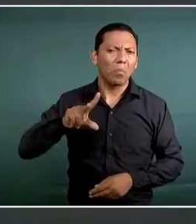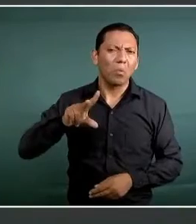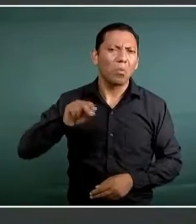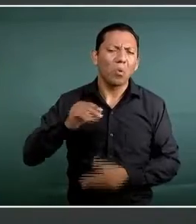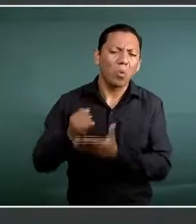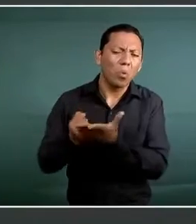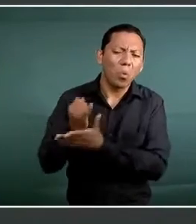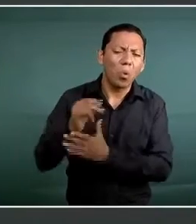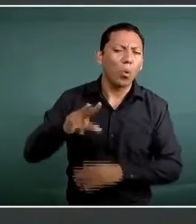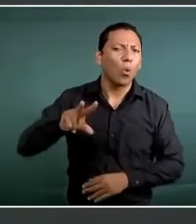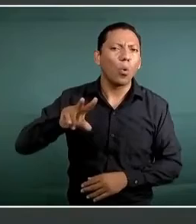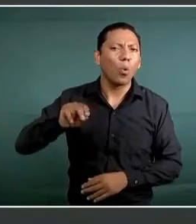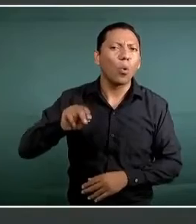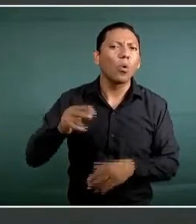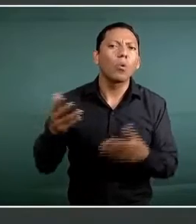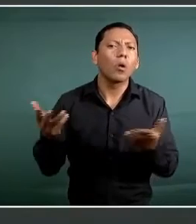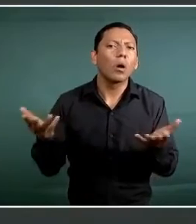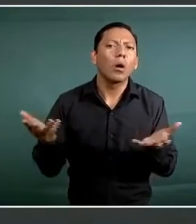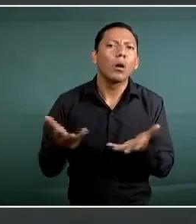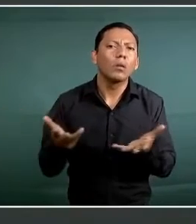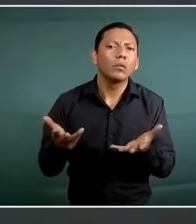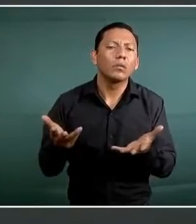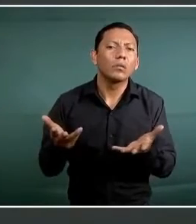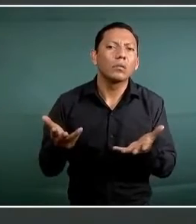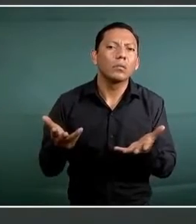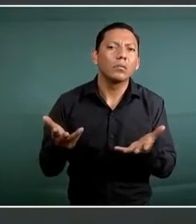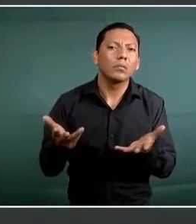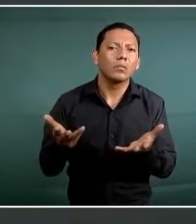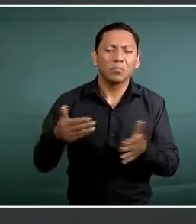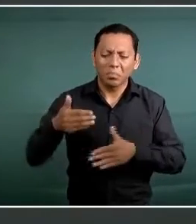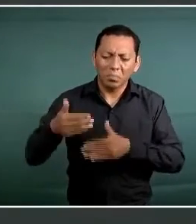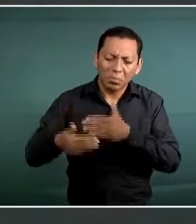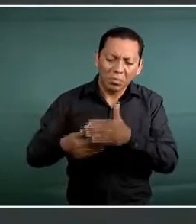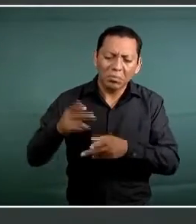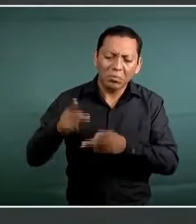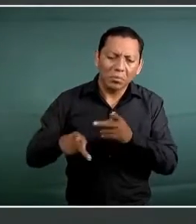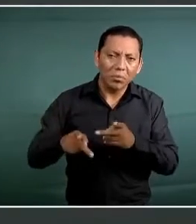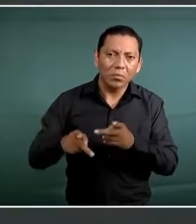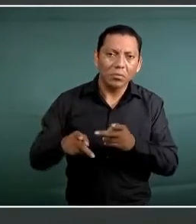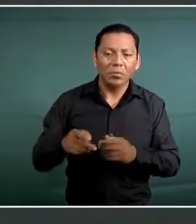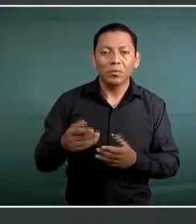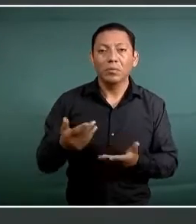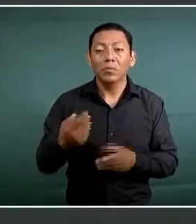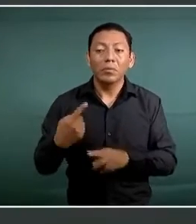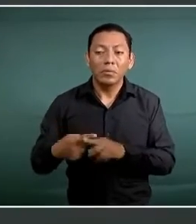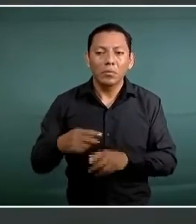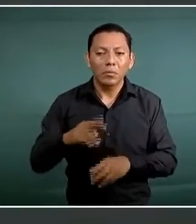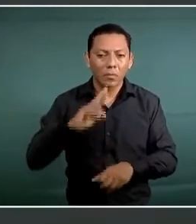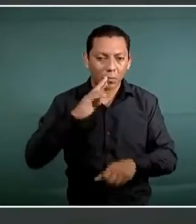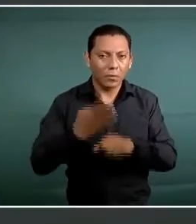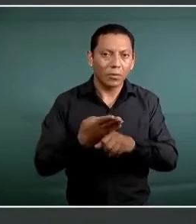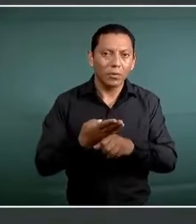decidieron sobre el que hacer todas las etapas las fueron diseñando ellos